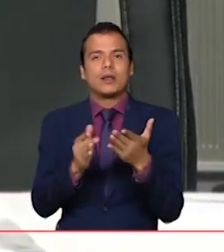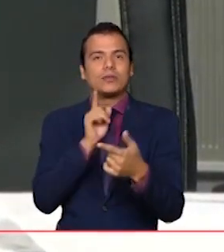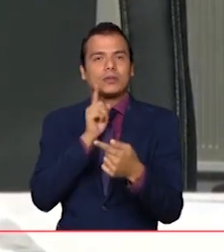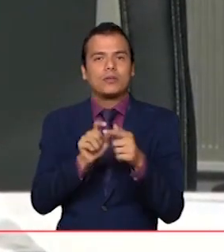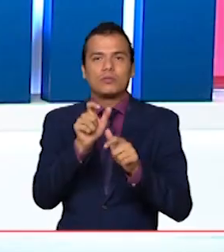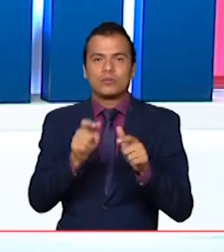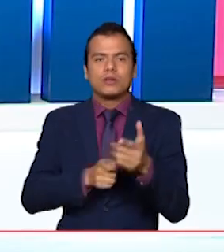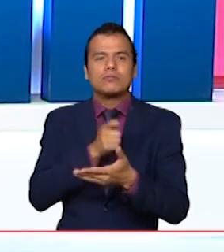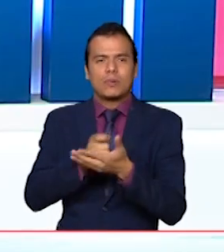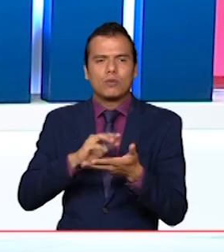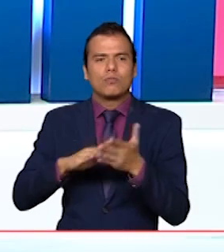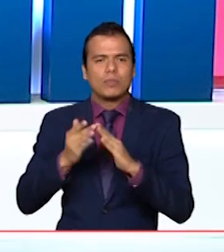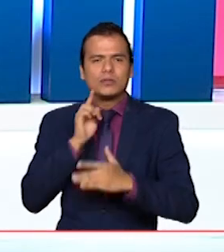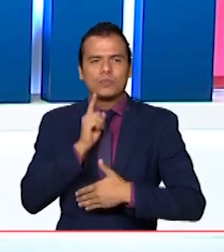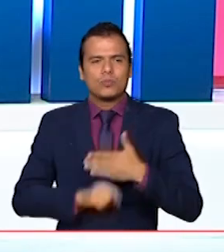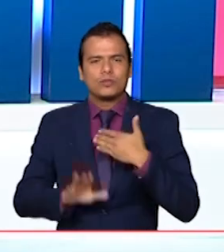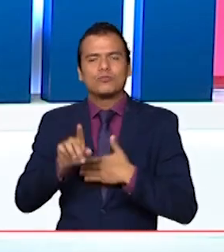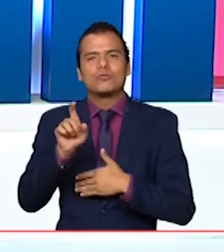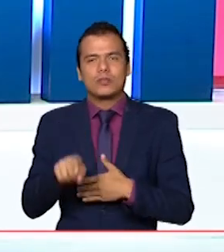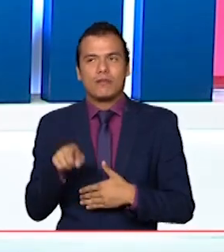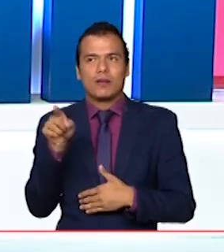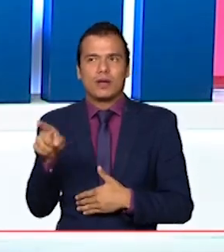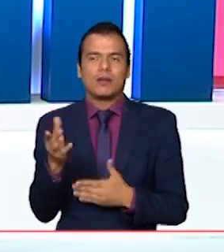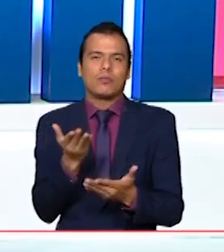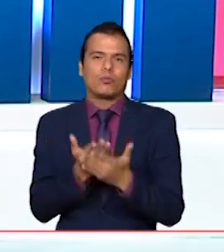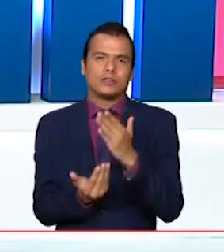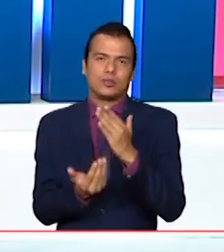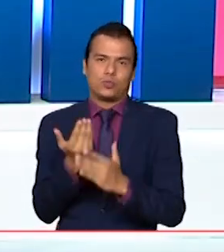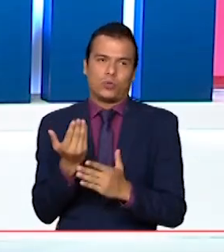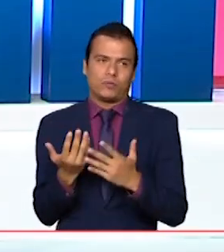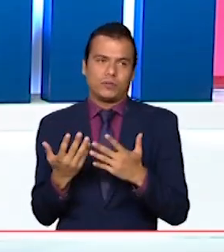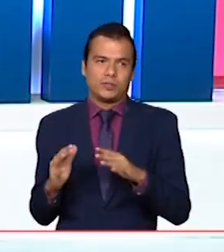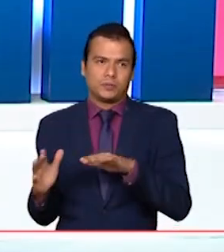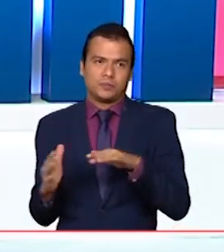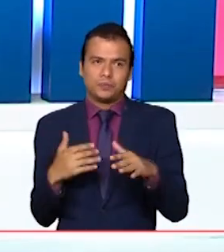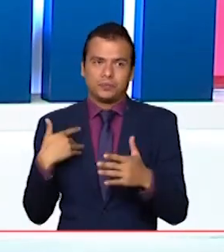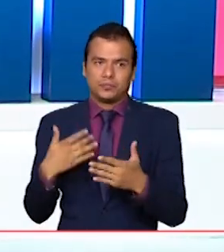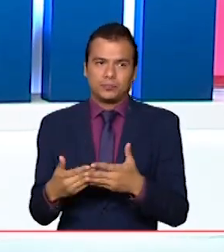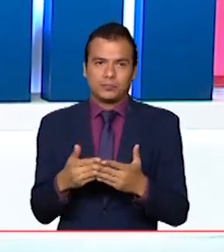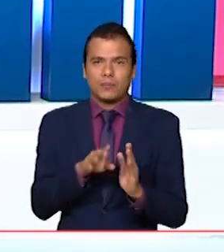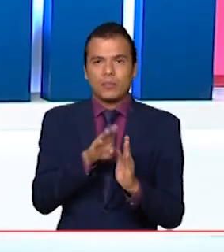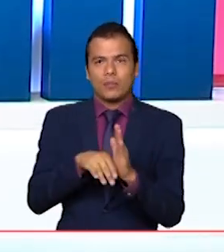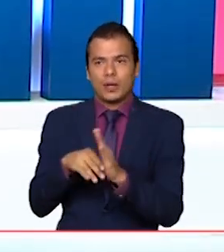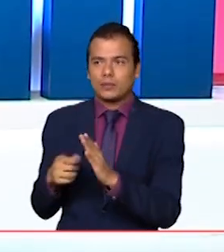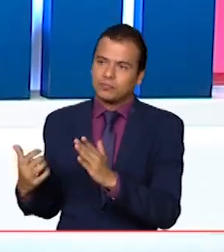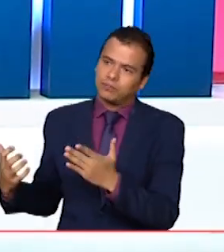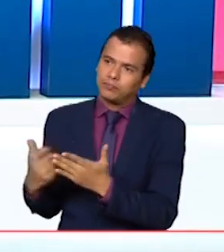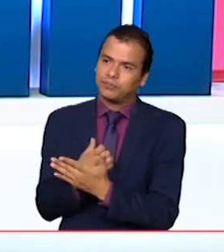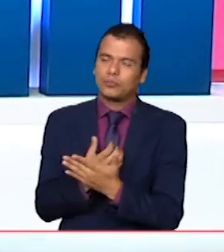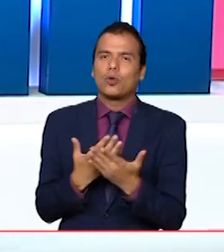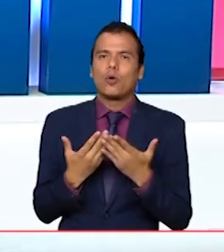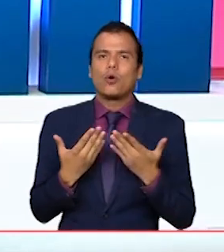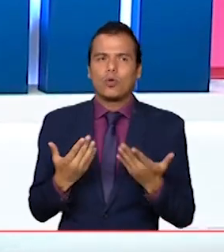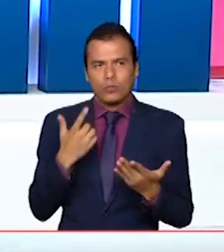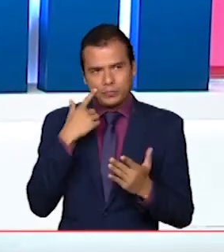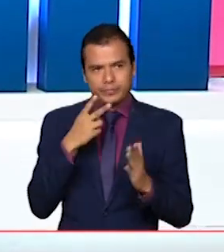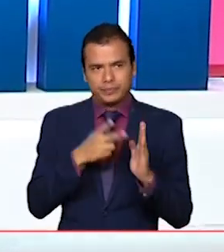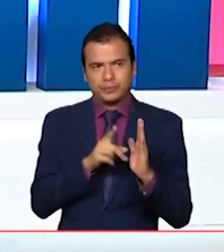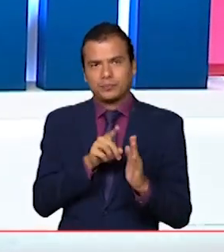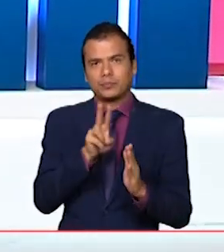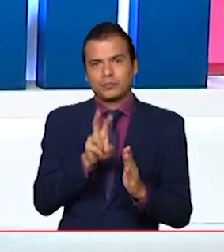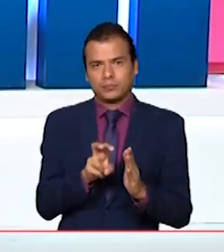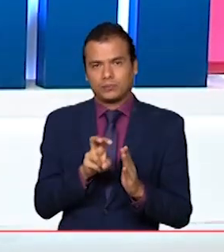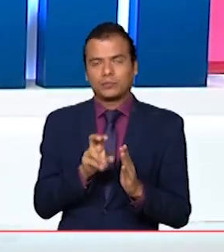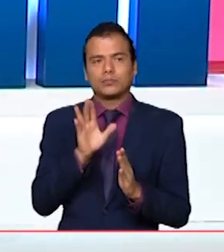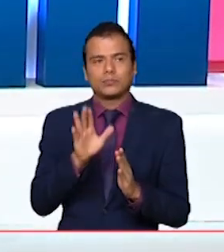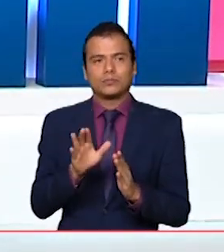tributos. Miremos cuál ha sido el comportamiento de los más recientes papayazos. En el año 2017, el recaudo a